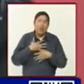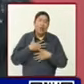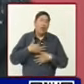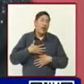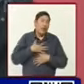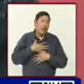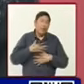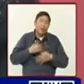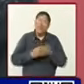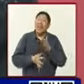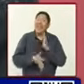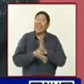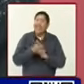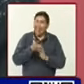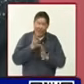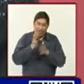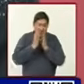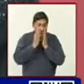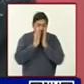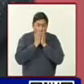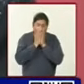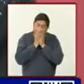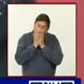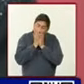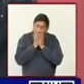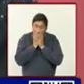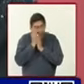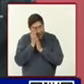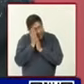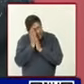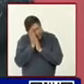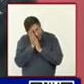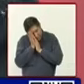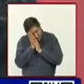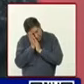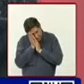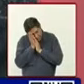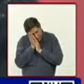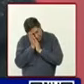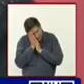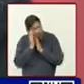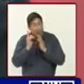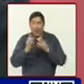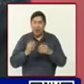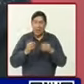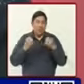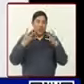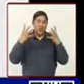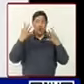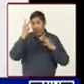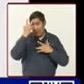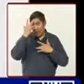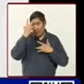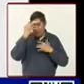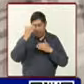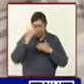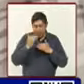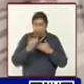placer gratuito. Fuera de eso, es una medicina preventiva para muchas